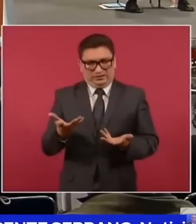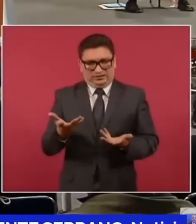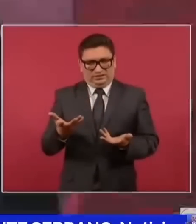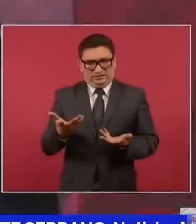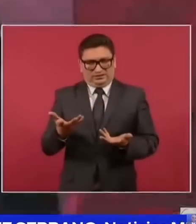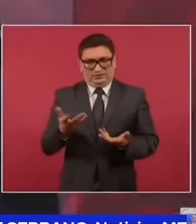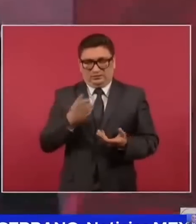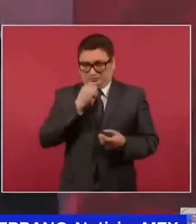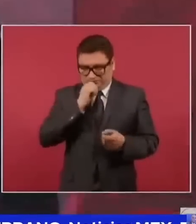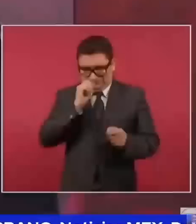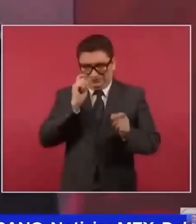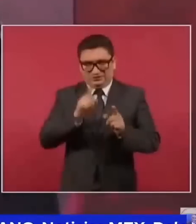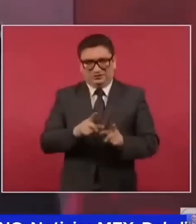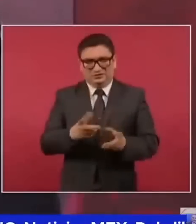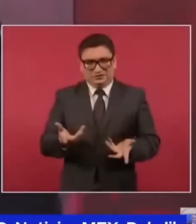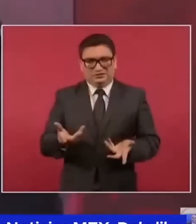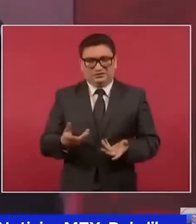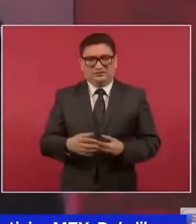también